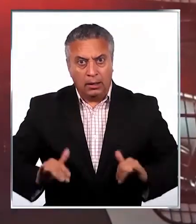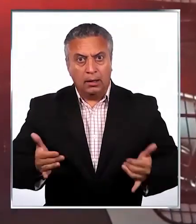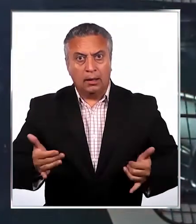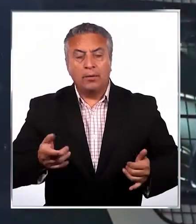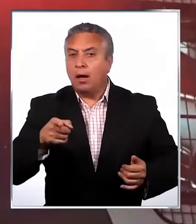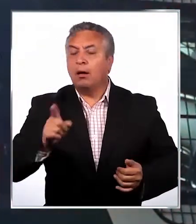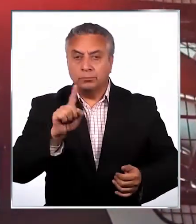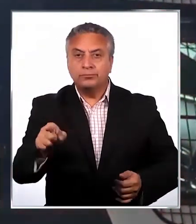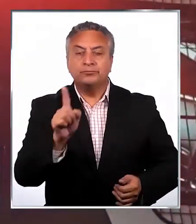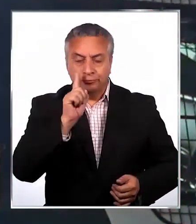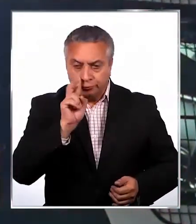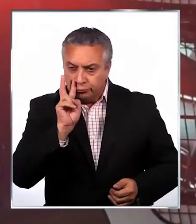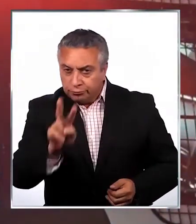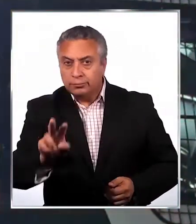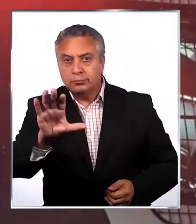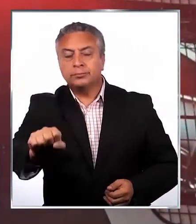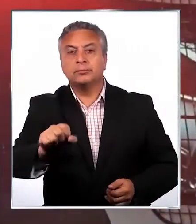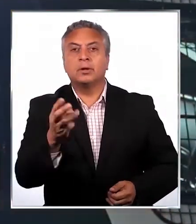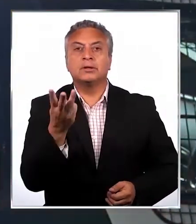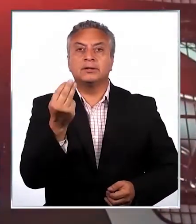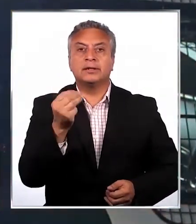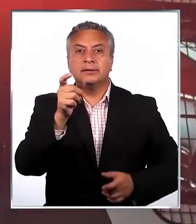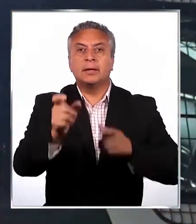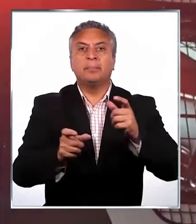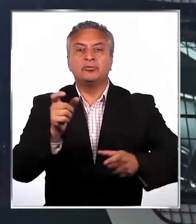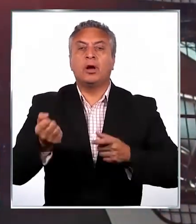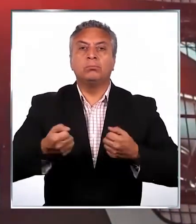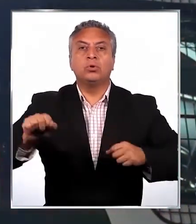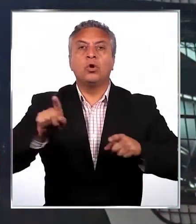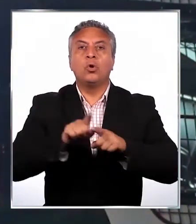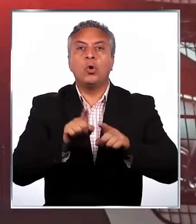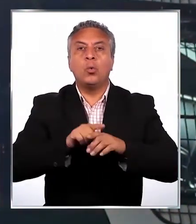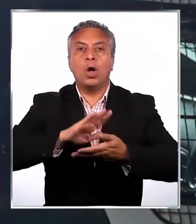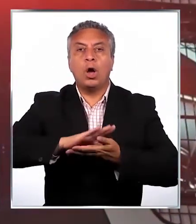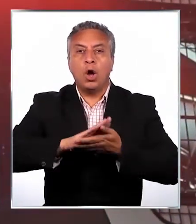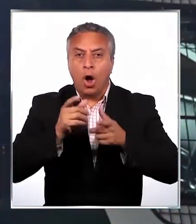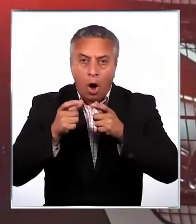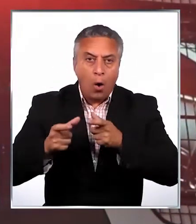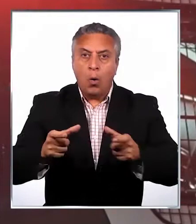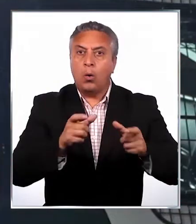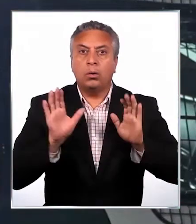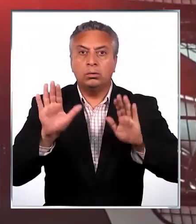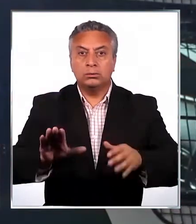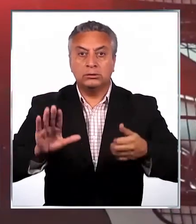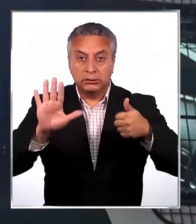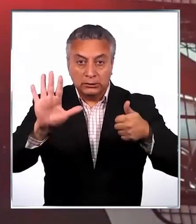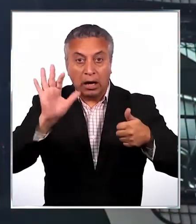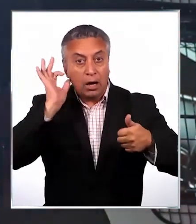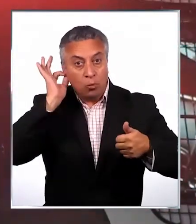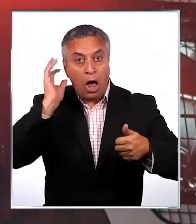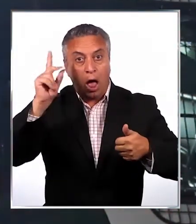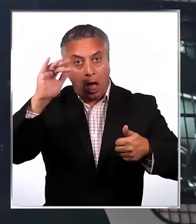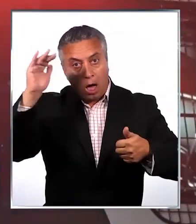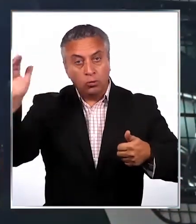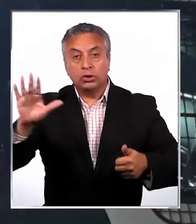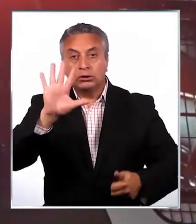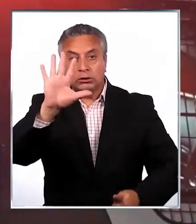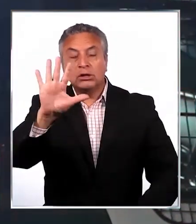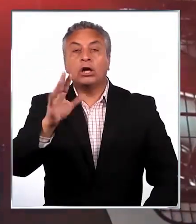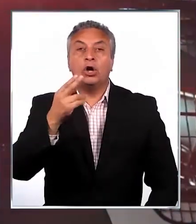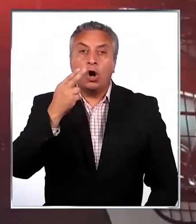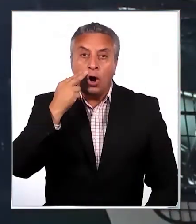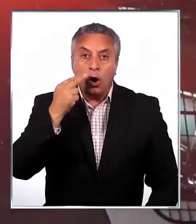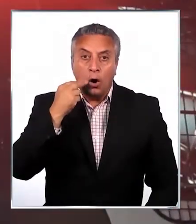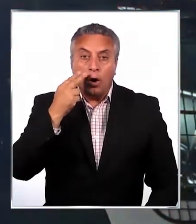13 personas infringiendo la norma sanitaria, específicamente celebrando un cumpleaños. En este caso, 6 mujeres adultas, 5